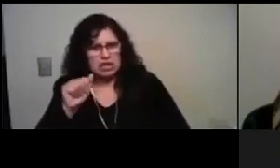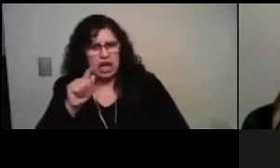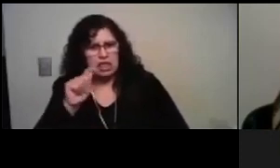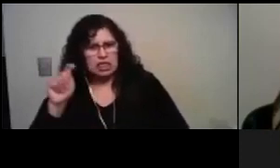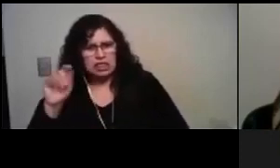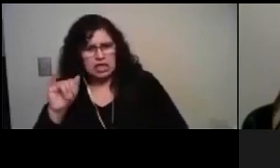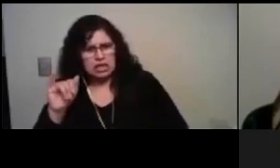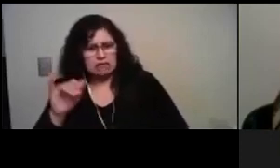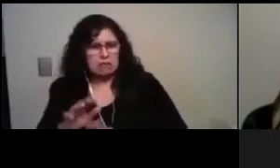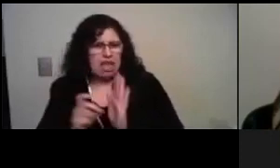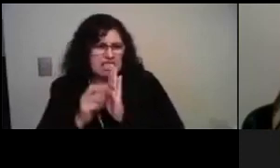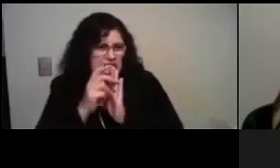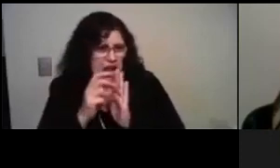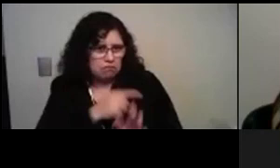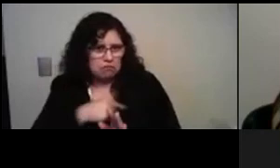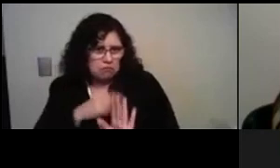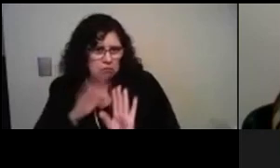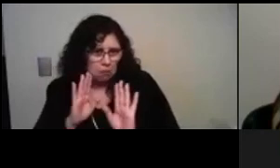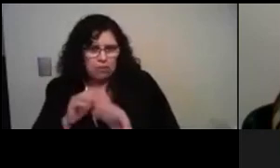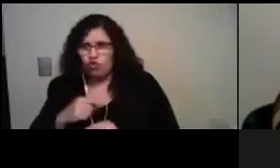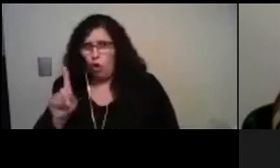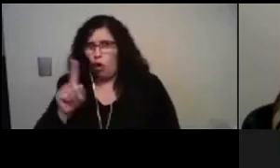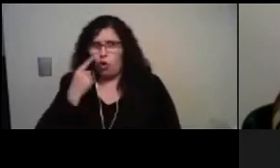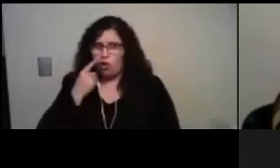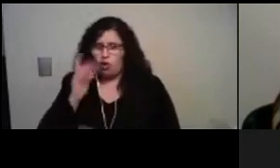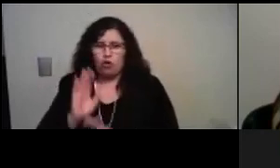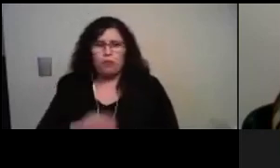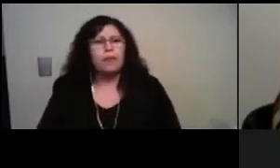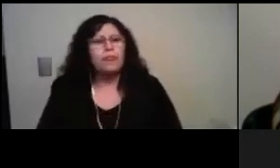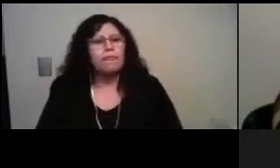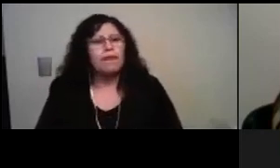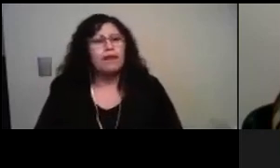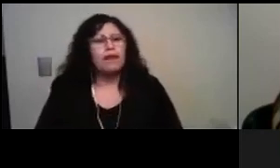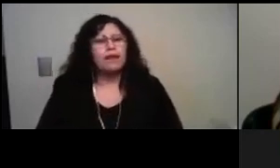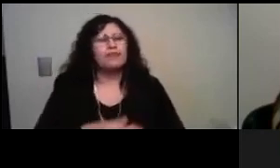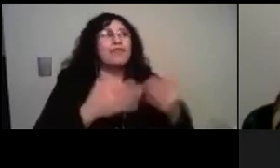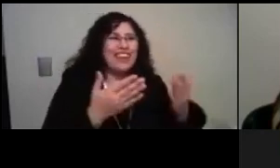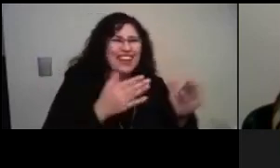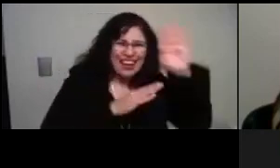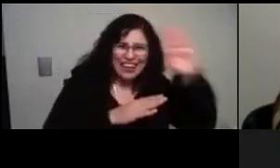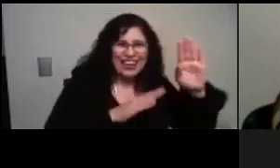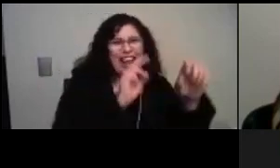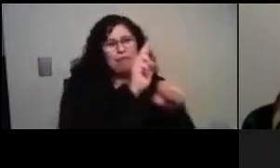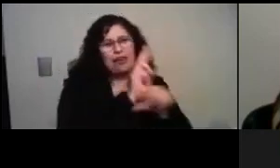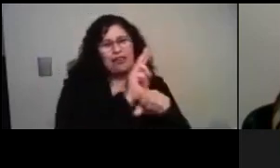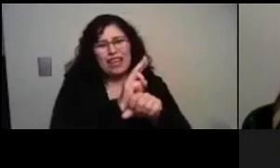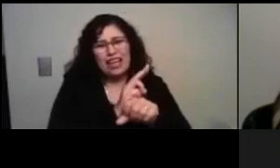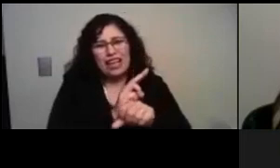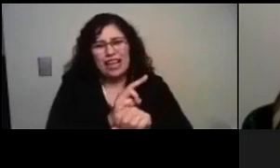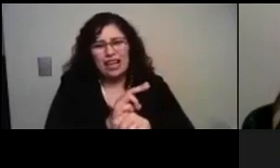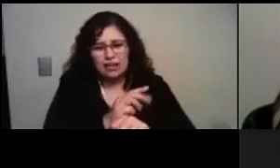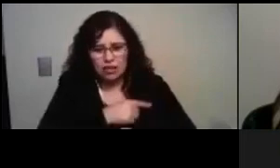tal vez me puede contar un poco sobre ella y así puedo Sí. entender de qué se trata. Es que, hola, profe, es que se usa Hola.